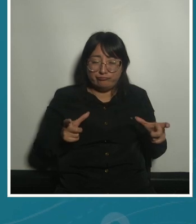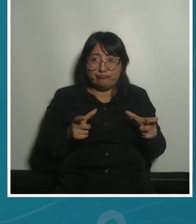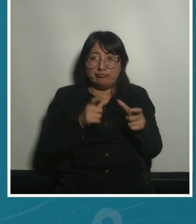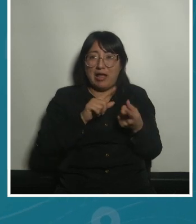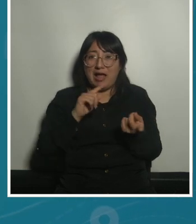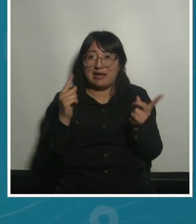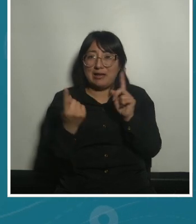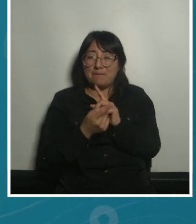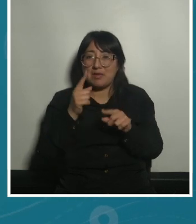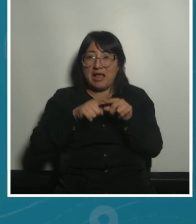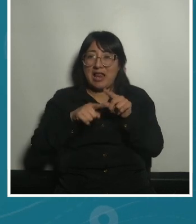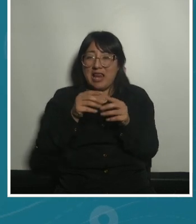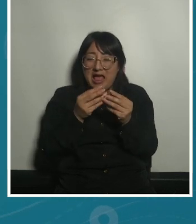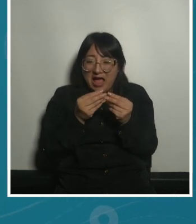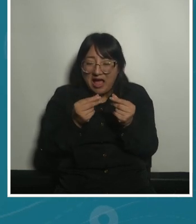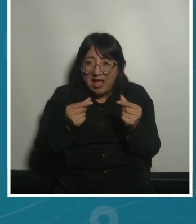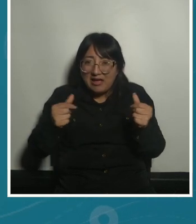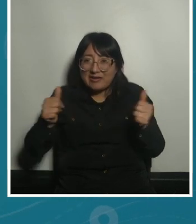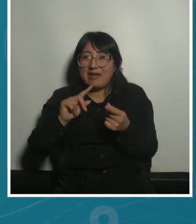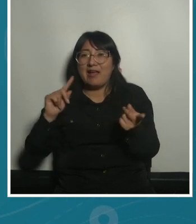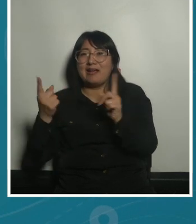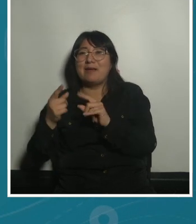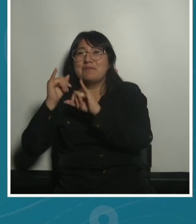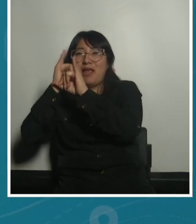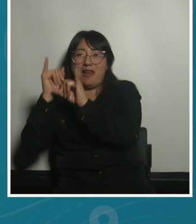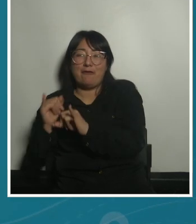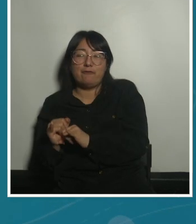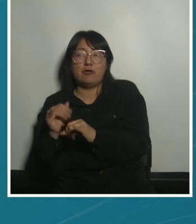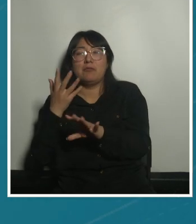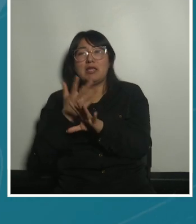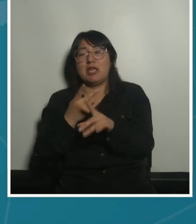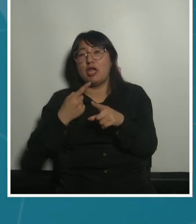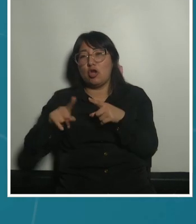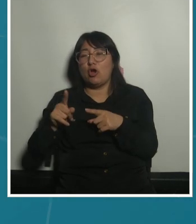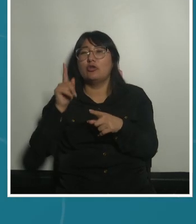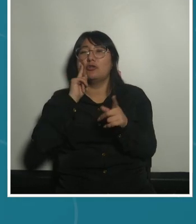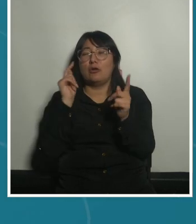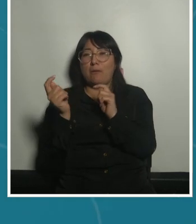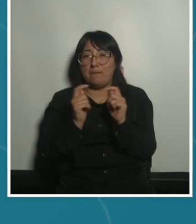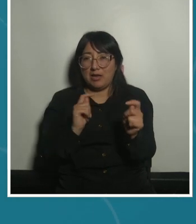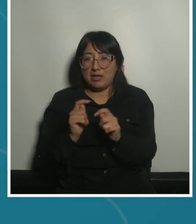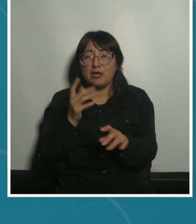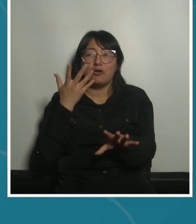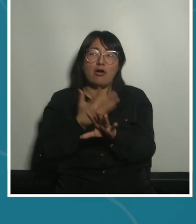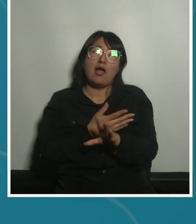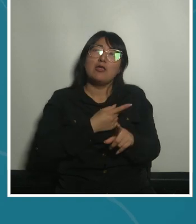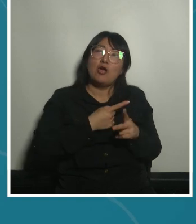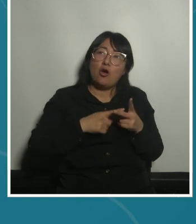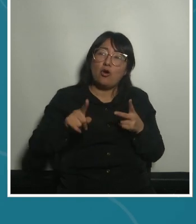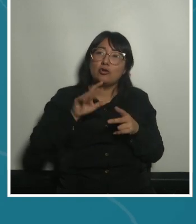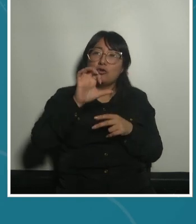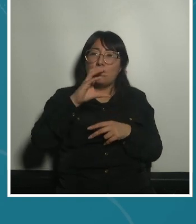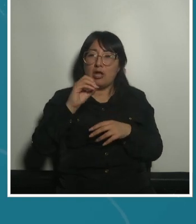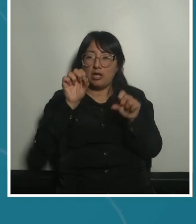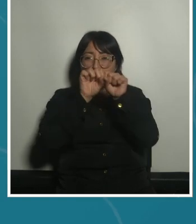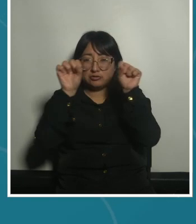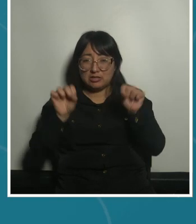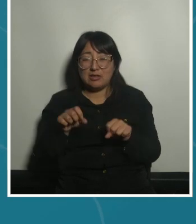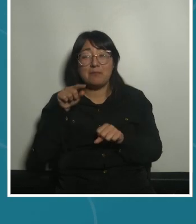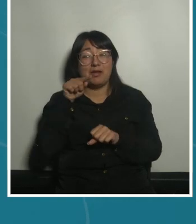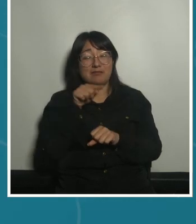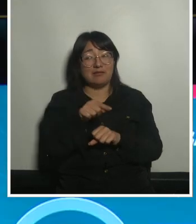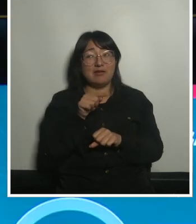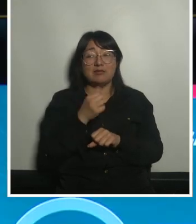arena a la playa, cambia la morfodinámica. Y aparecen otros peligros del litoral, y aparece otro tipo de ecosistema, y eso también